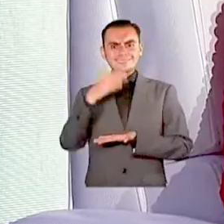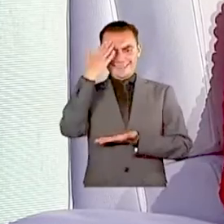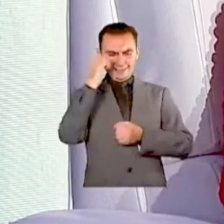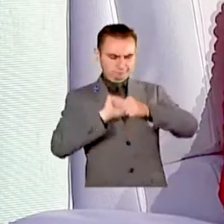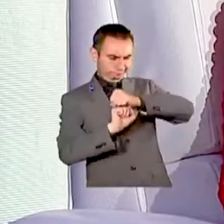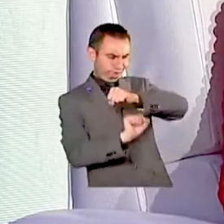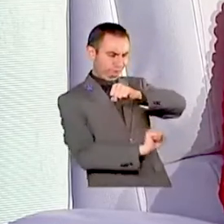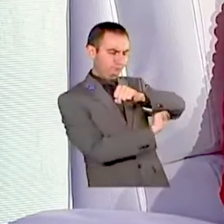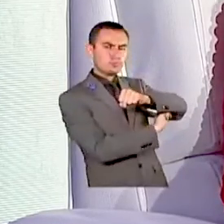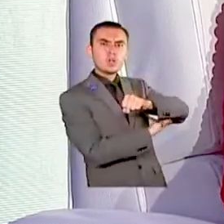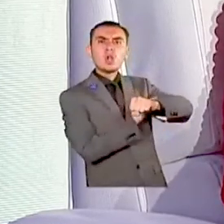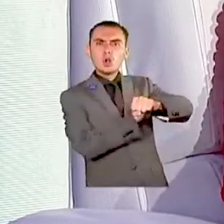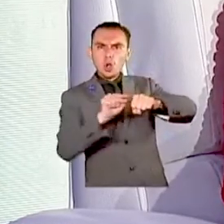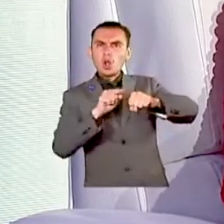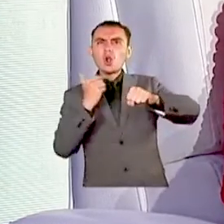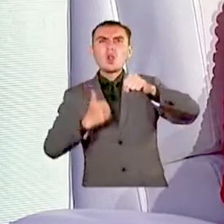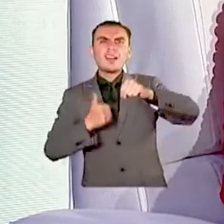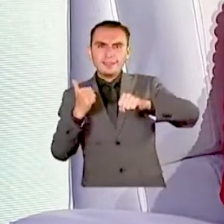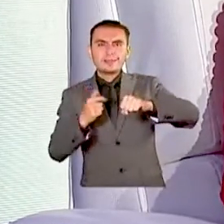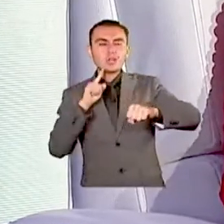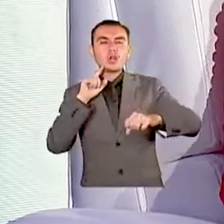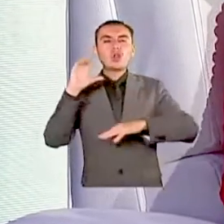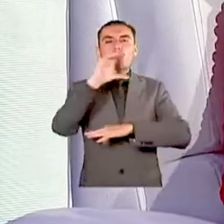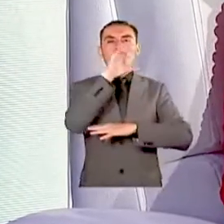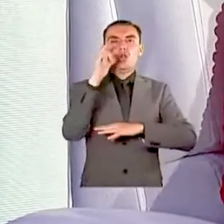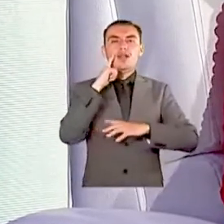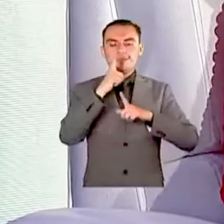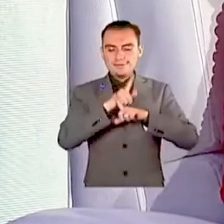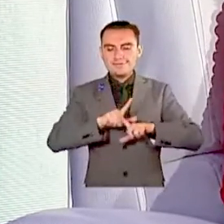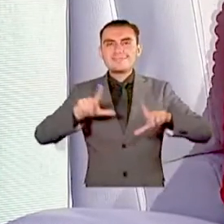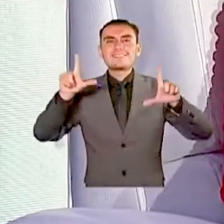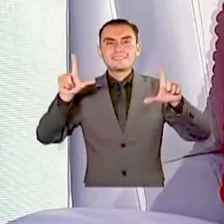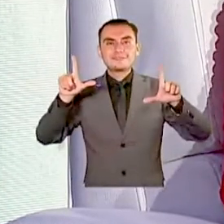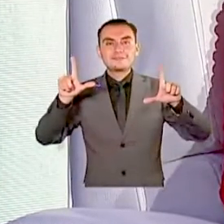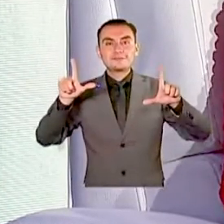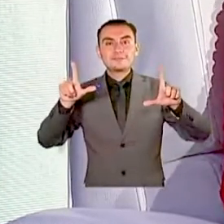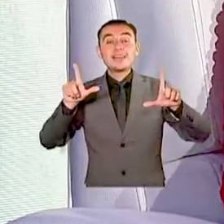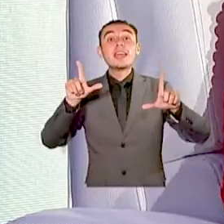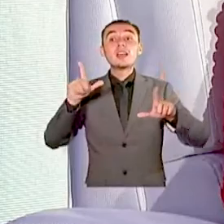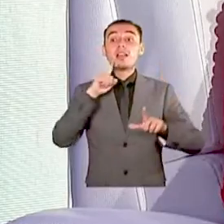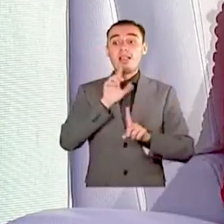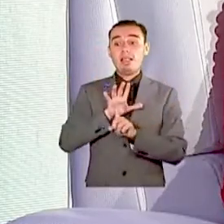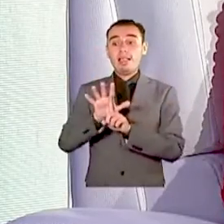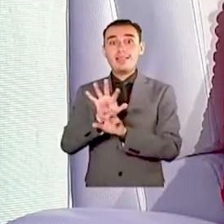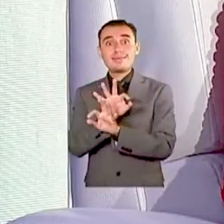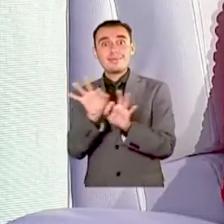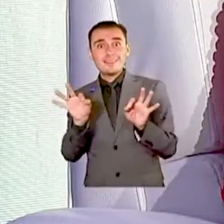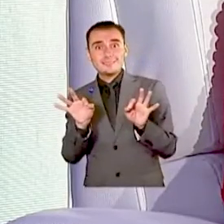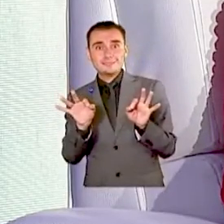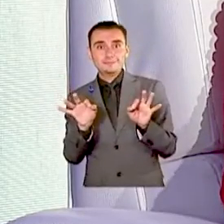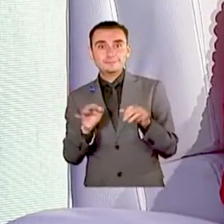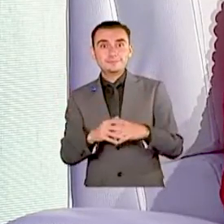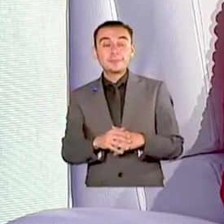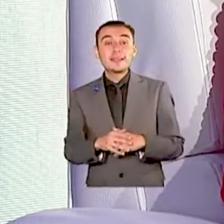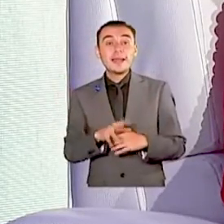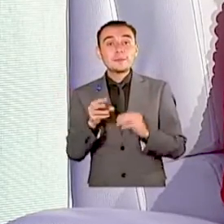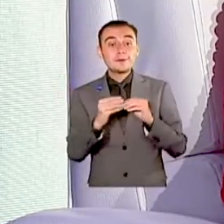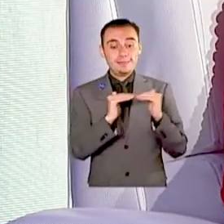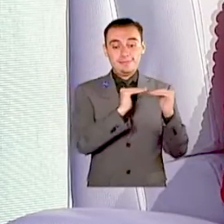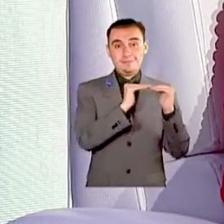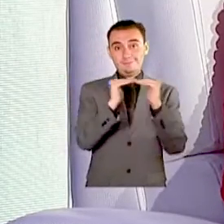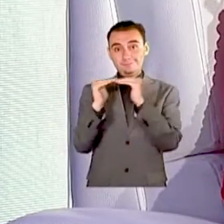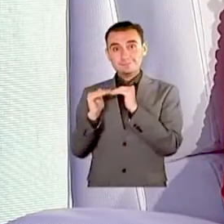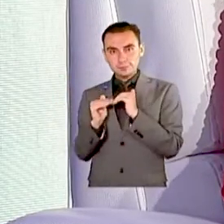fondo en construir un país libre, sin discriminaciones, con